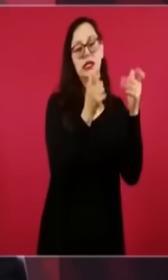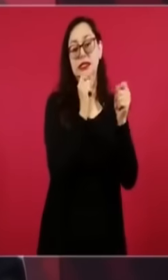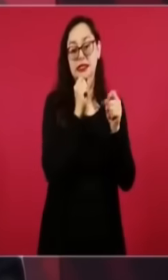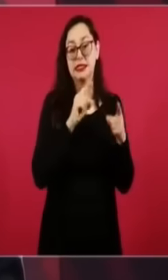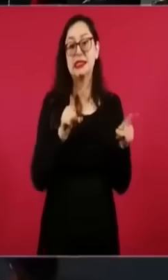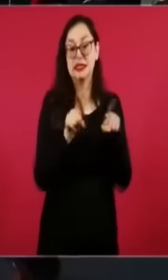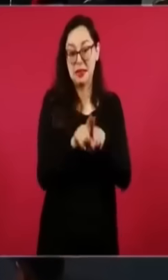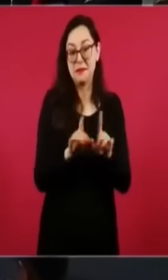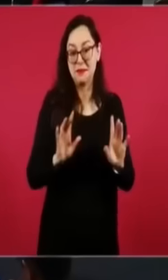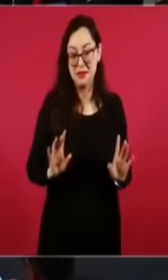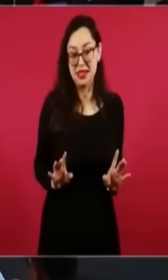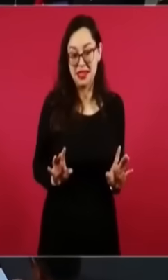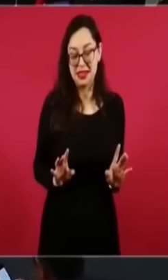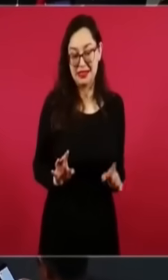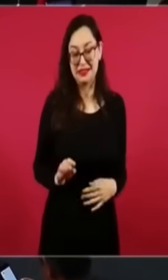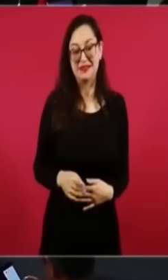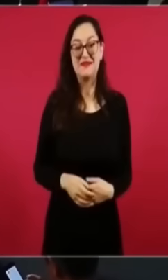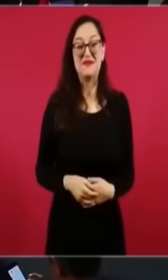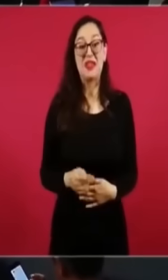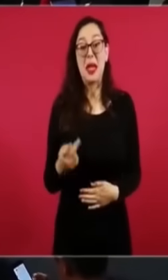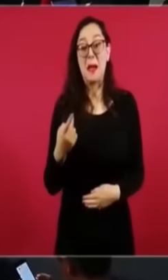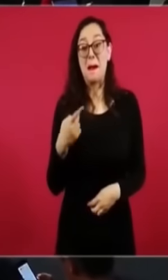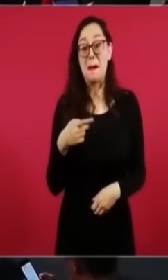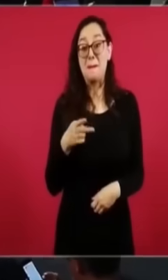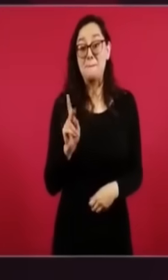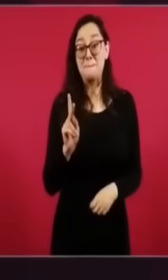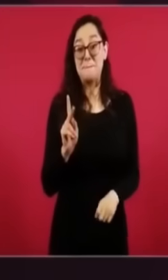Pero qué barbaridad,